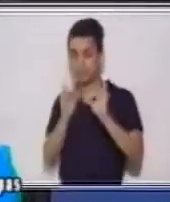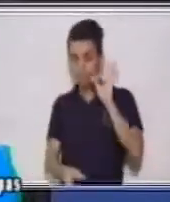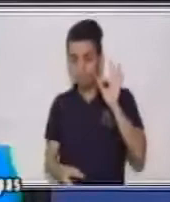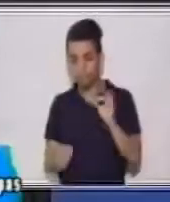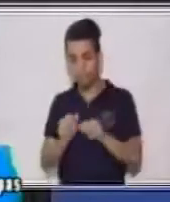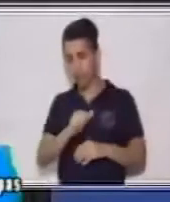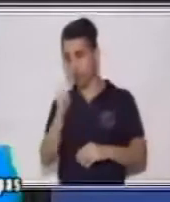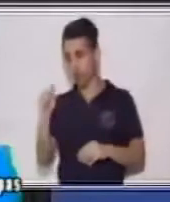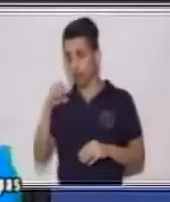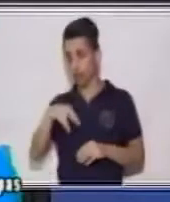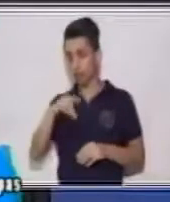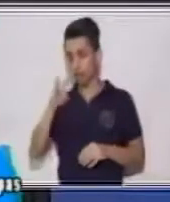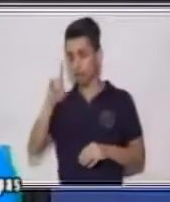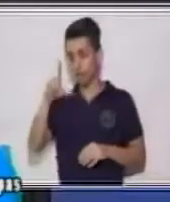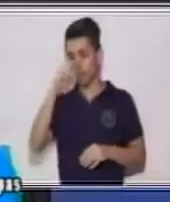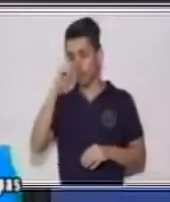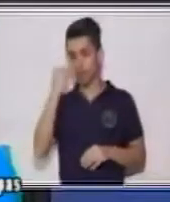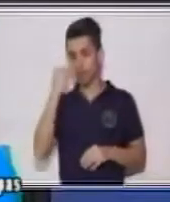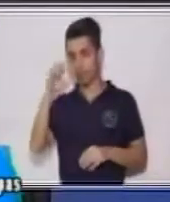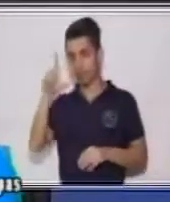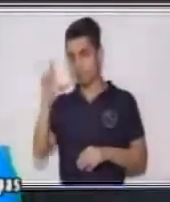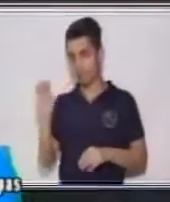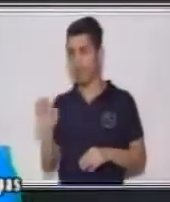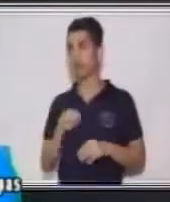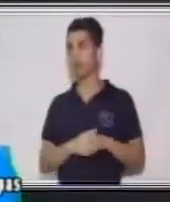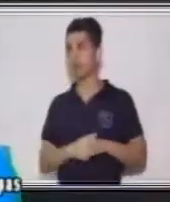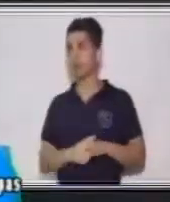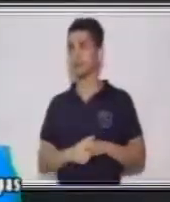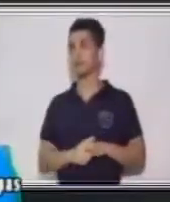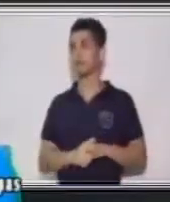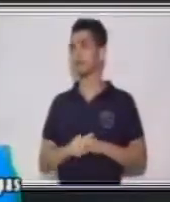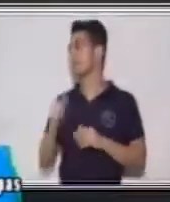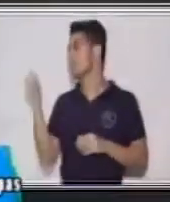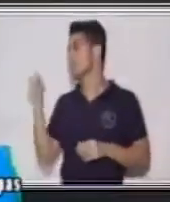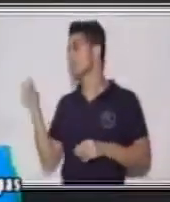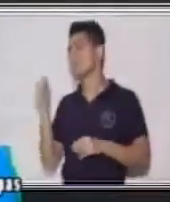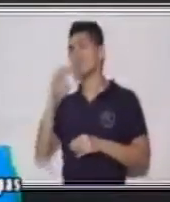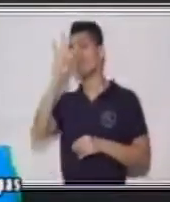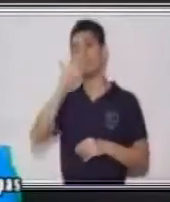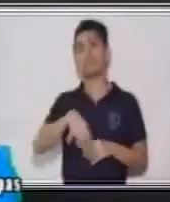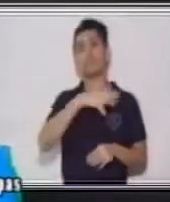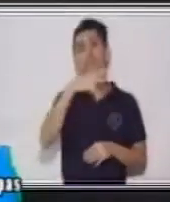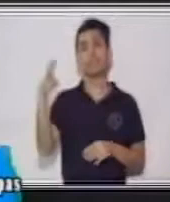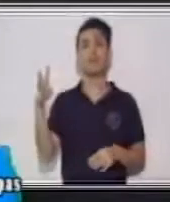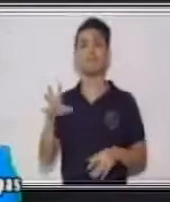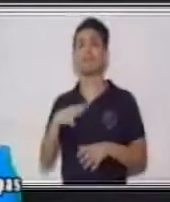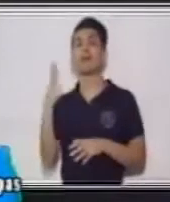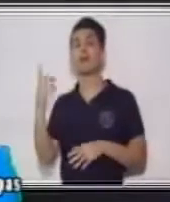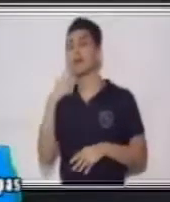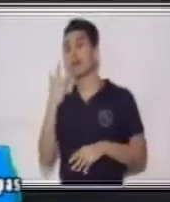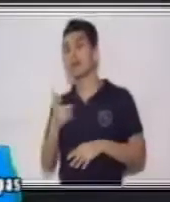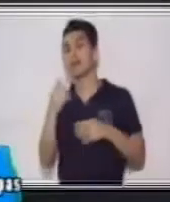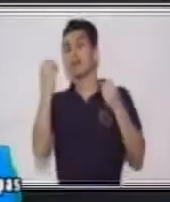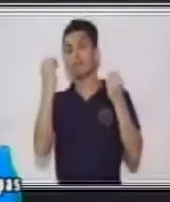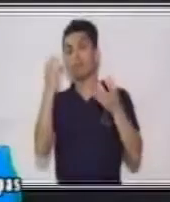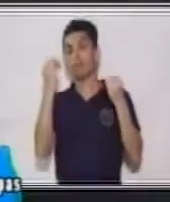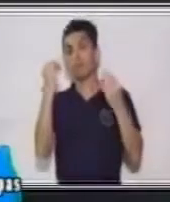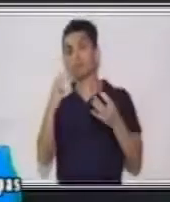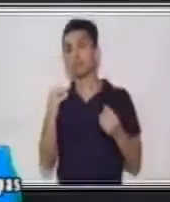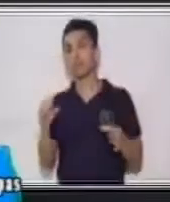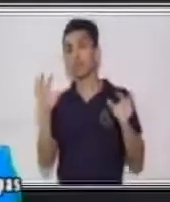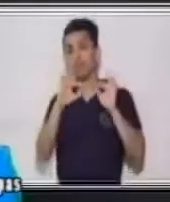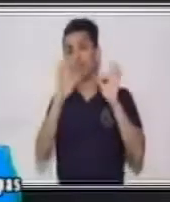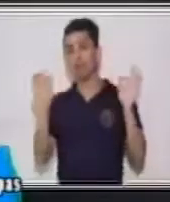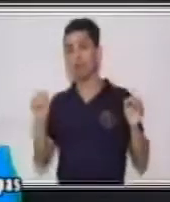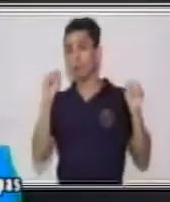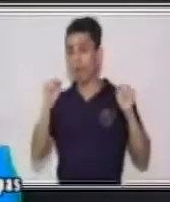En este caso, dice que estas tablas nos van a interpretar o dar la información de